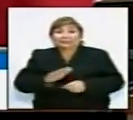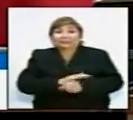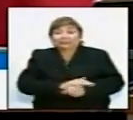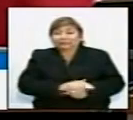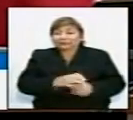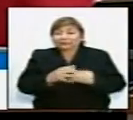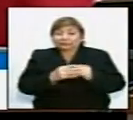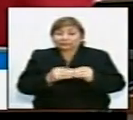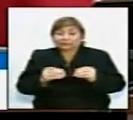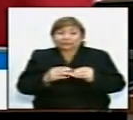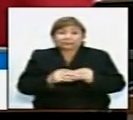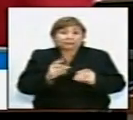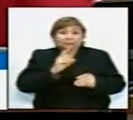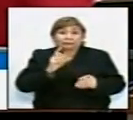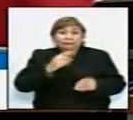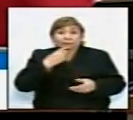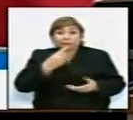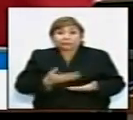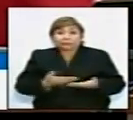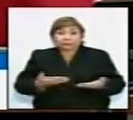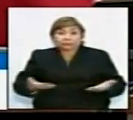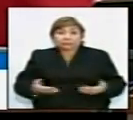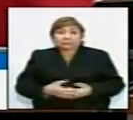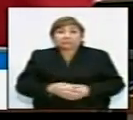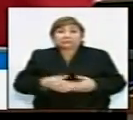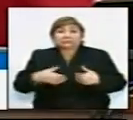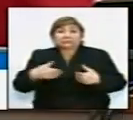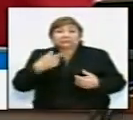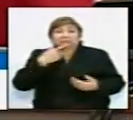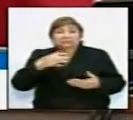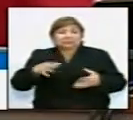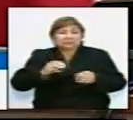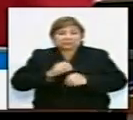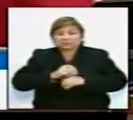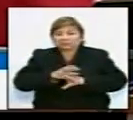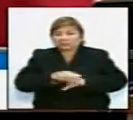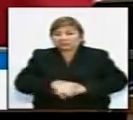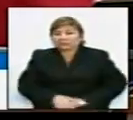utiliza un producto que no es apropiado puede estar exportando.